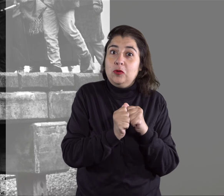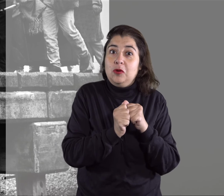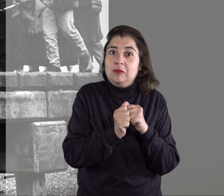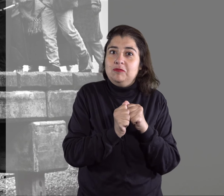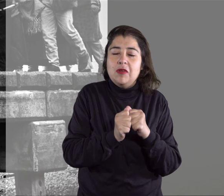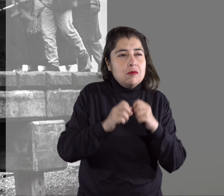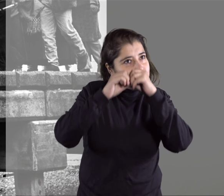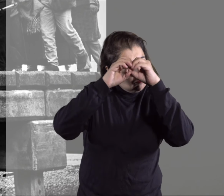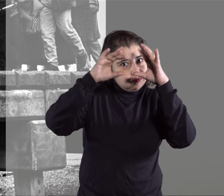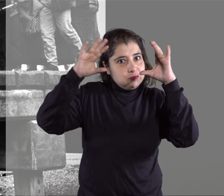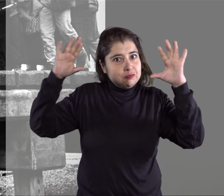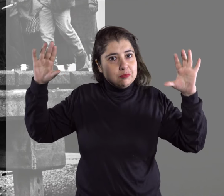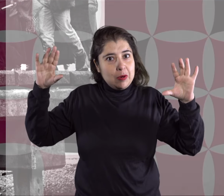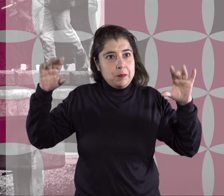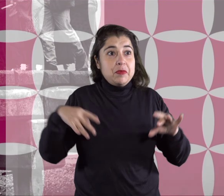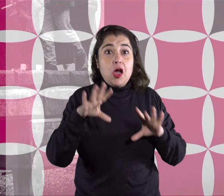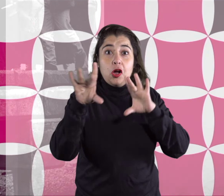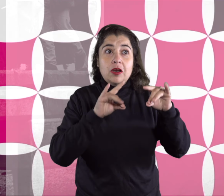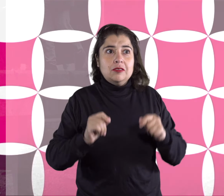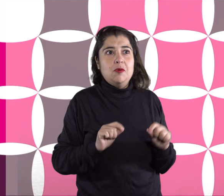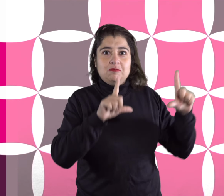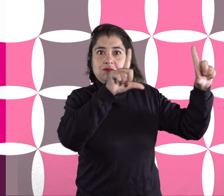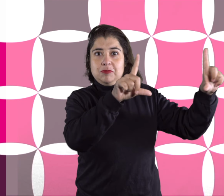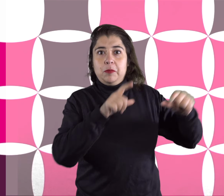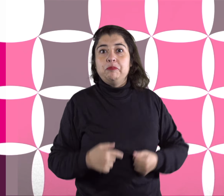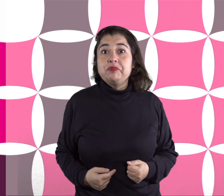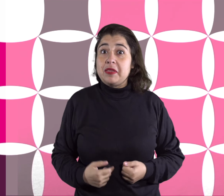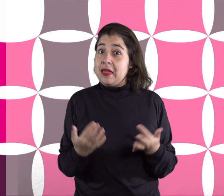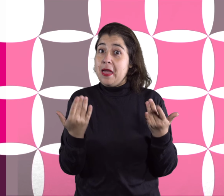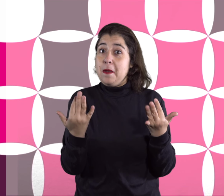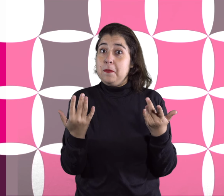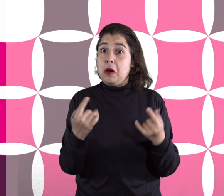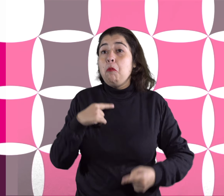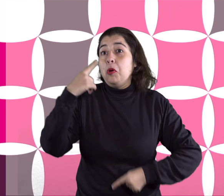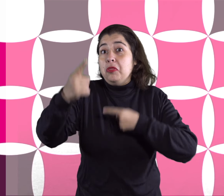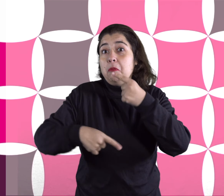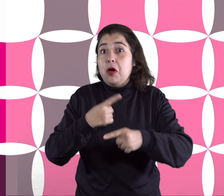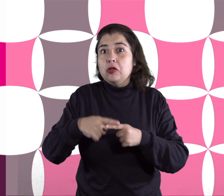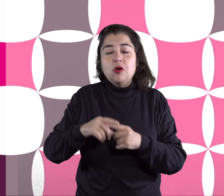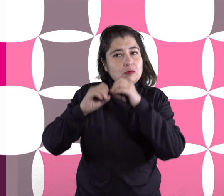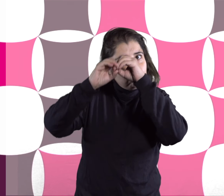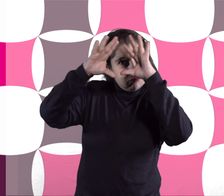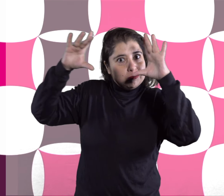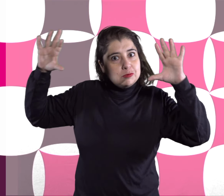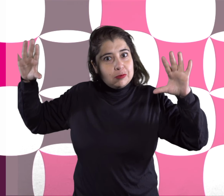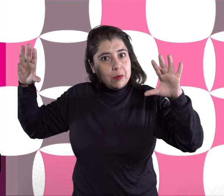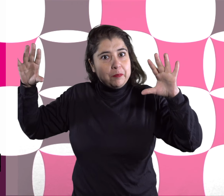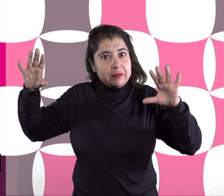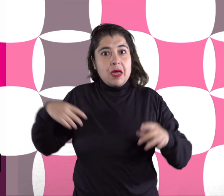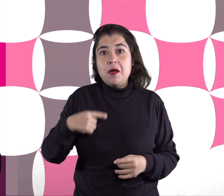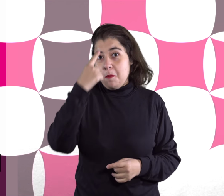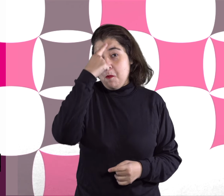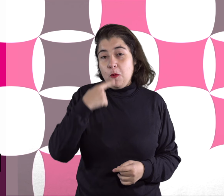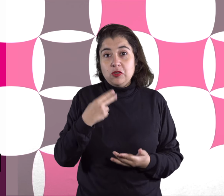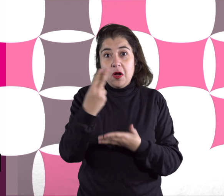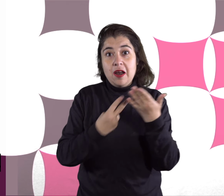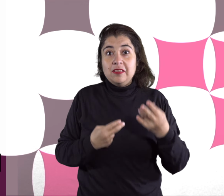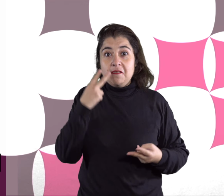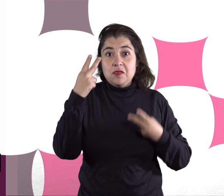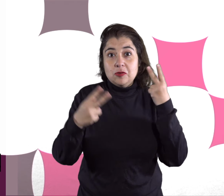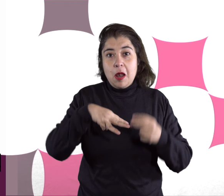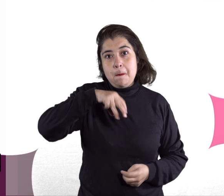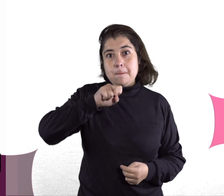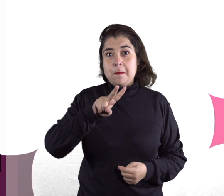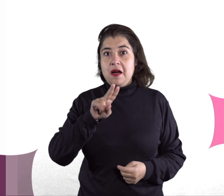e imaginar junto a esta obra de la colección. Y te esperamos en otro recorrido imaginado del Museo de Artes Visuales